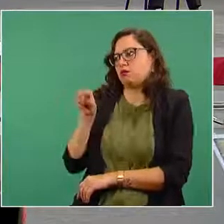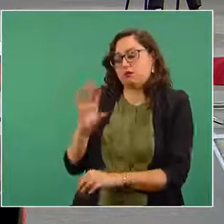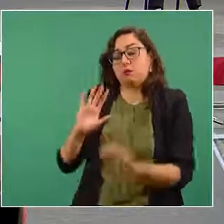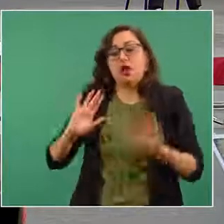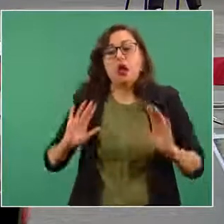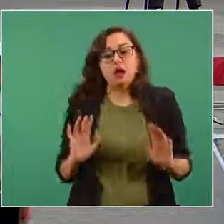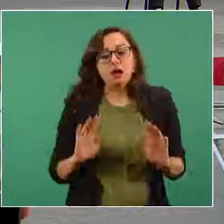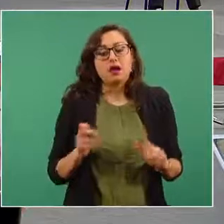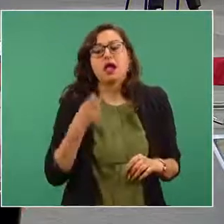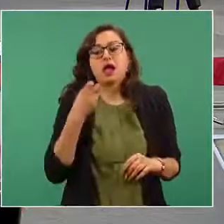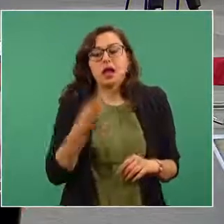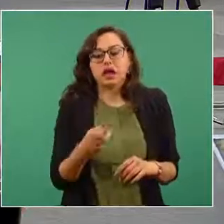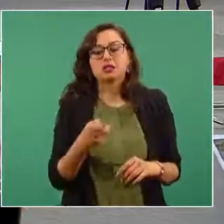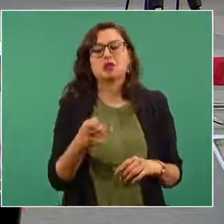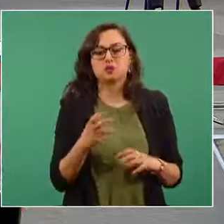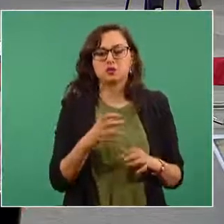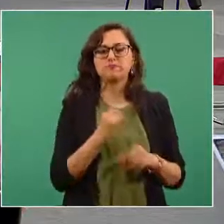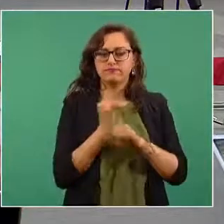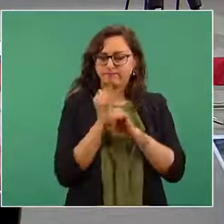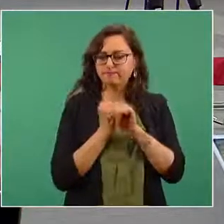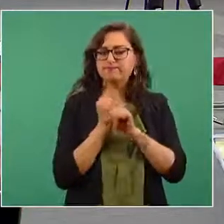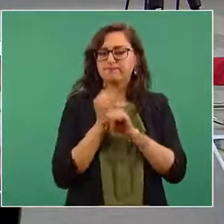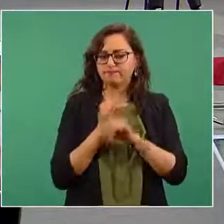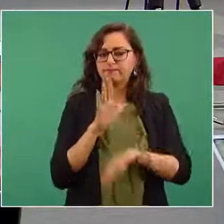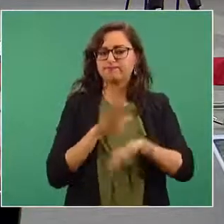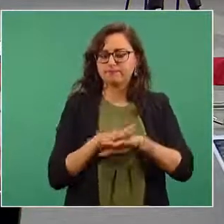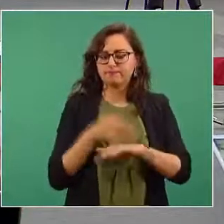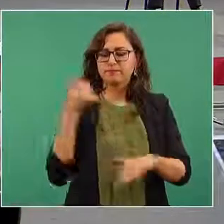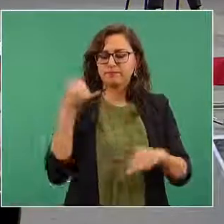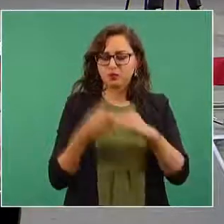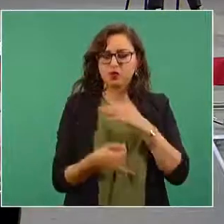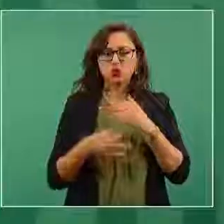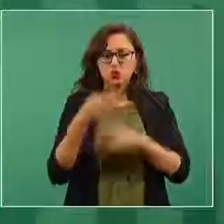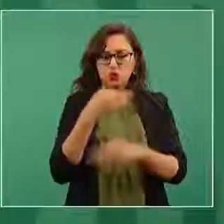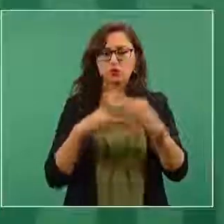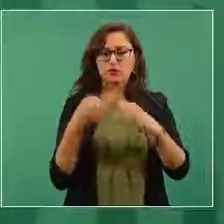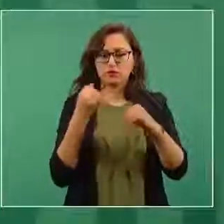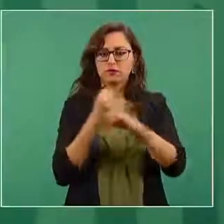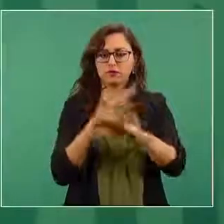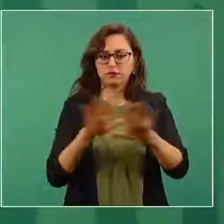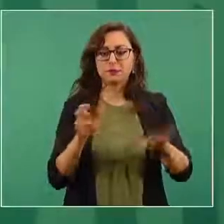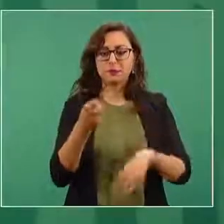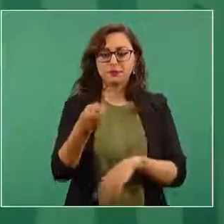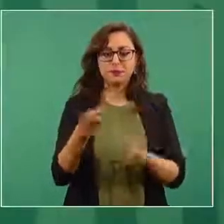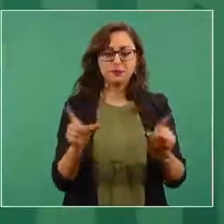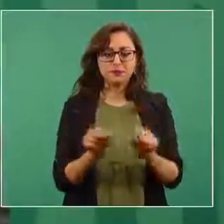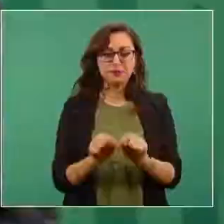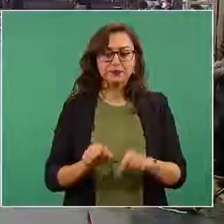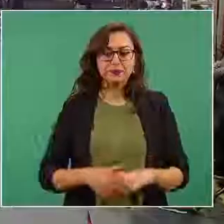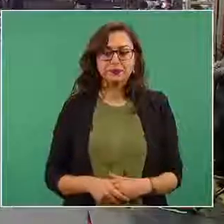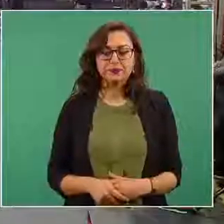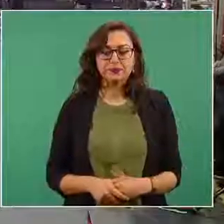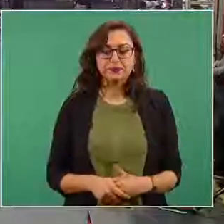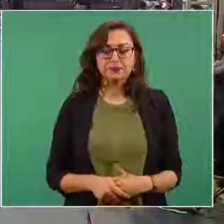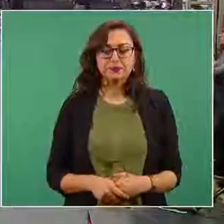¿Sí? Todo esto, desde luego, lo vamos a poner en redes, esta información, pero el reporte que tengo es ese.